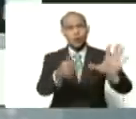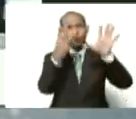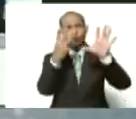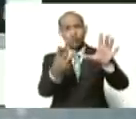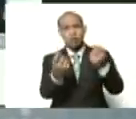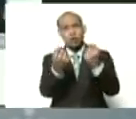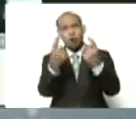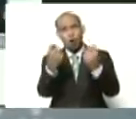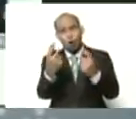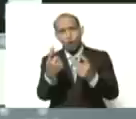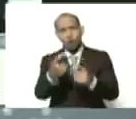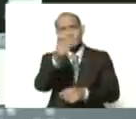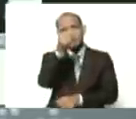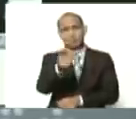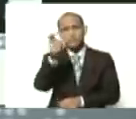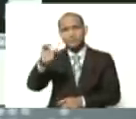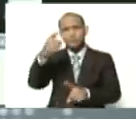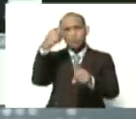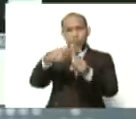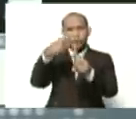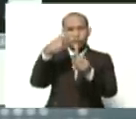1.811 casos activos.